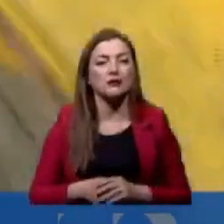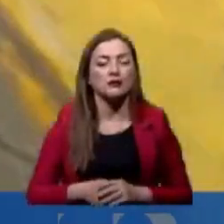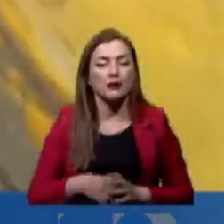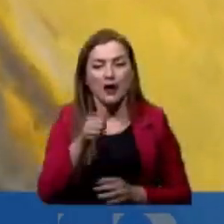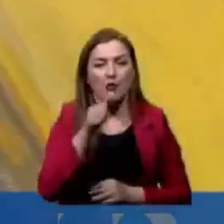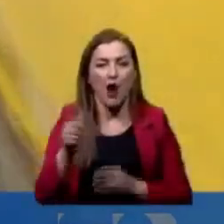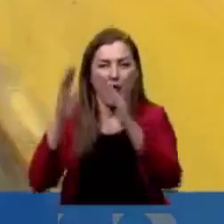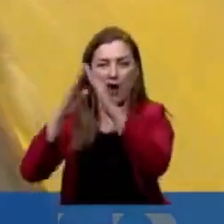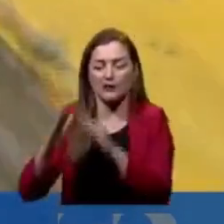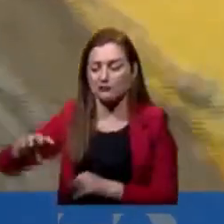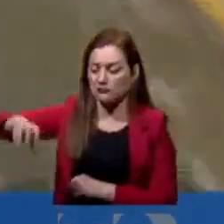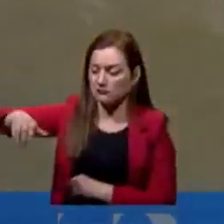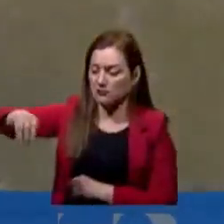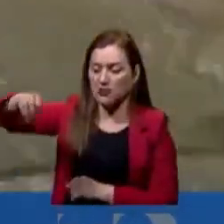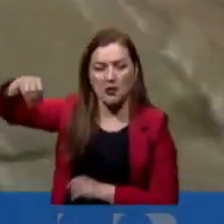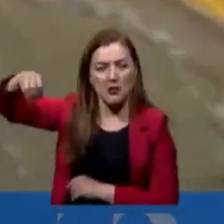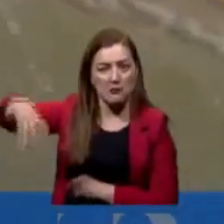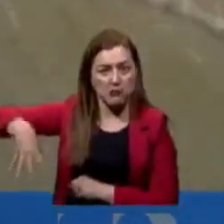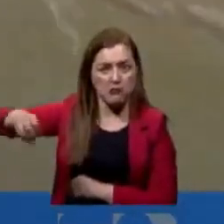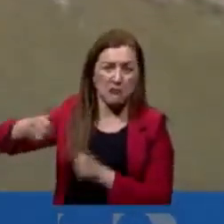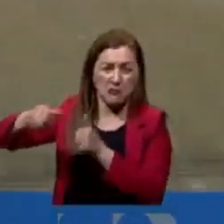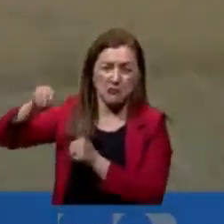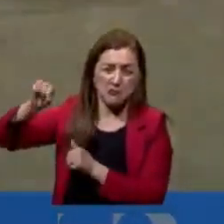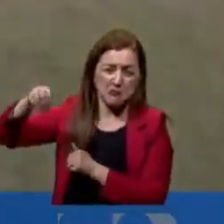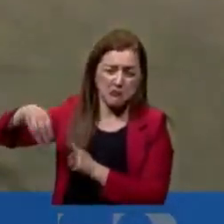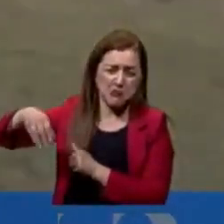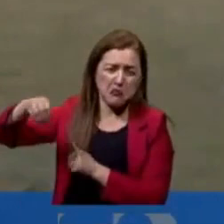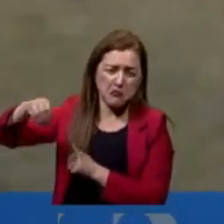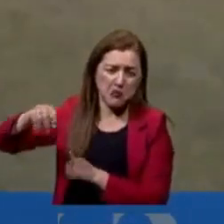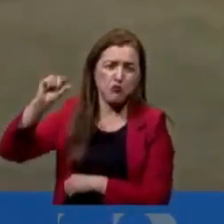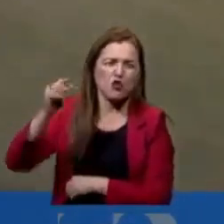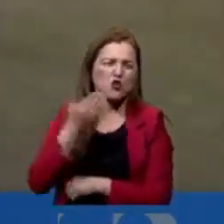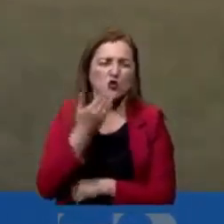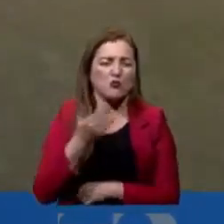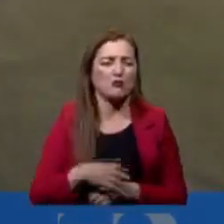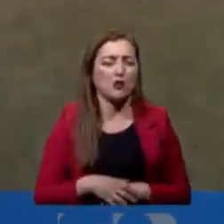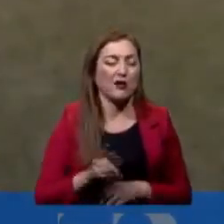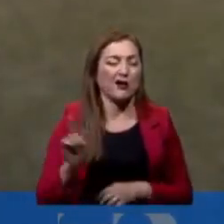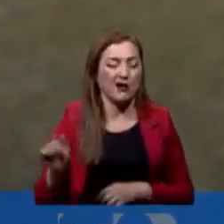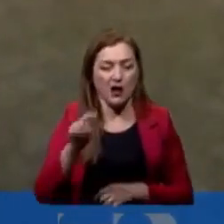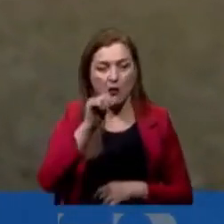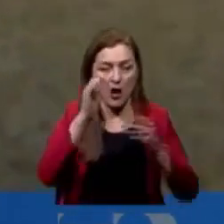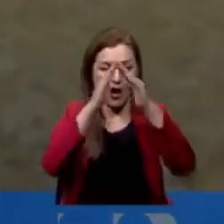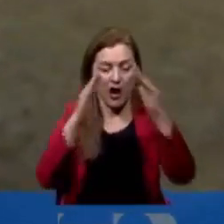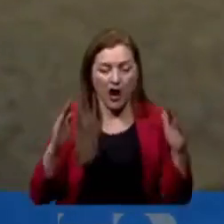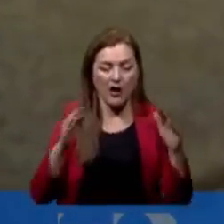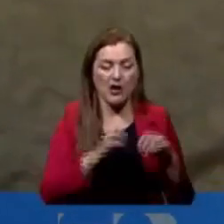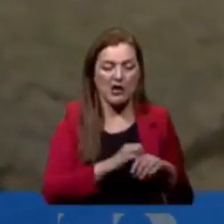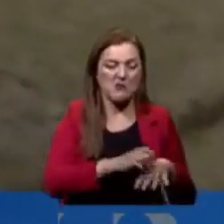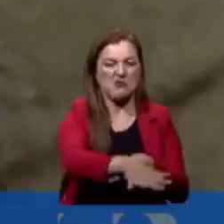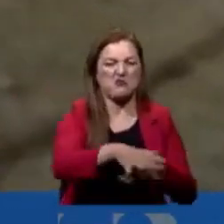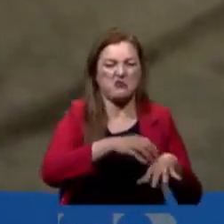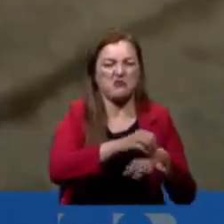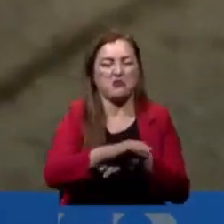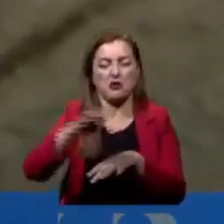agua? Porque vemos que se está desperdiciando muchísima agua. Sí, exactamente, la presión igual, como se va bastante agua, la presión